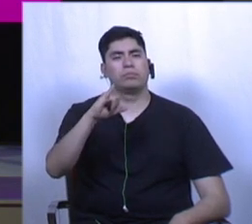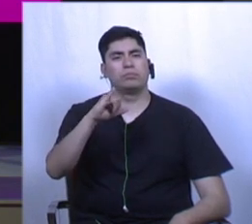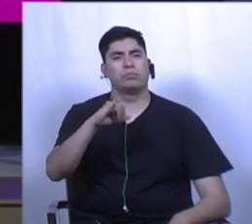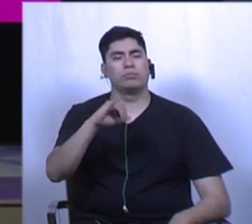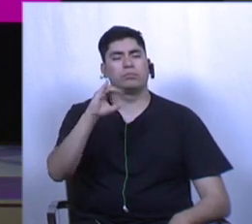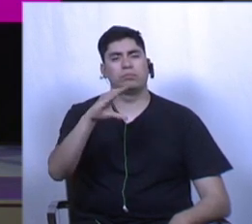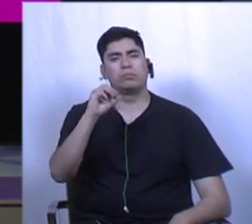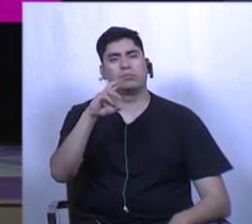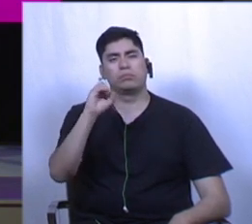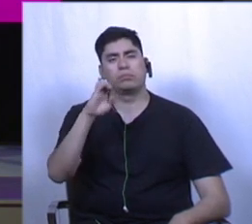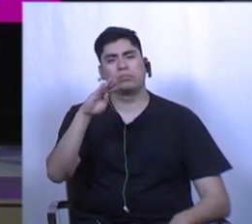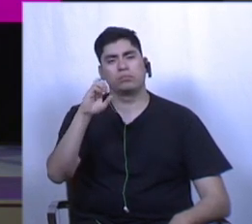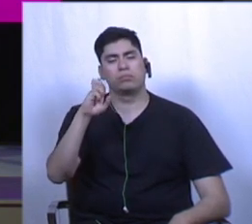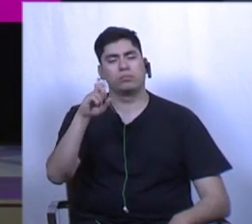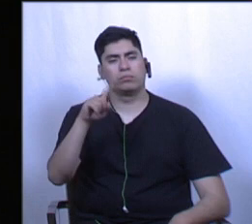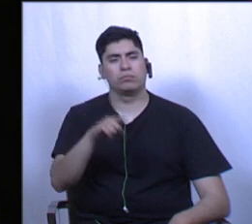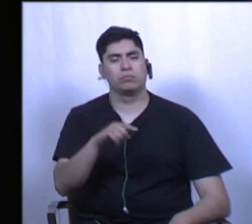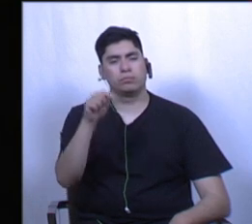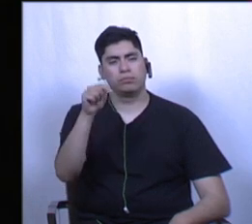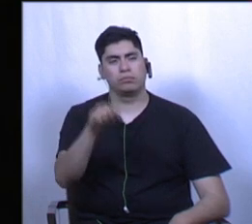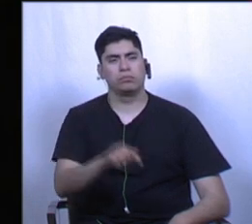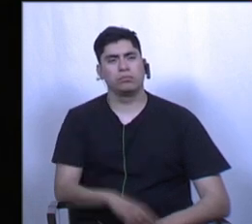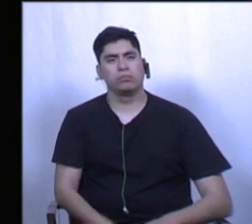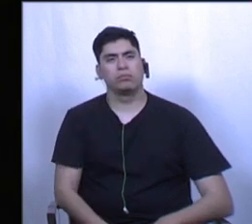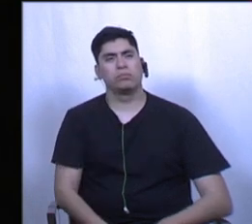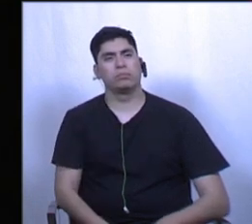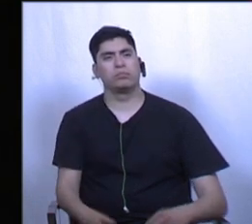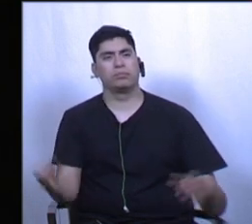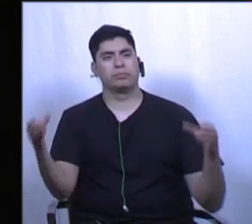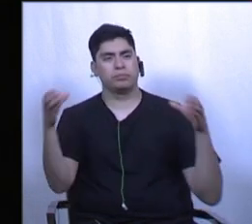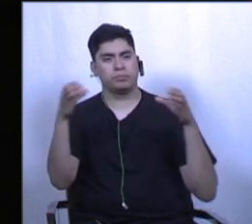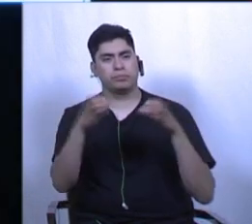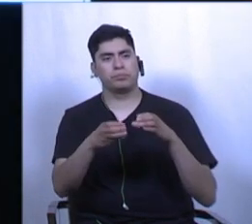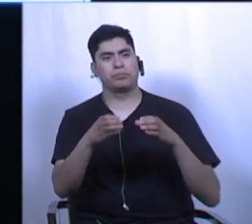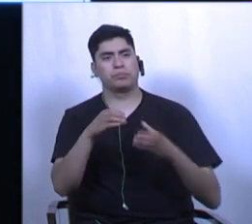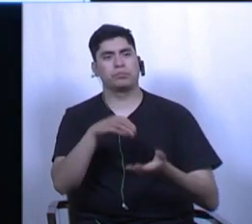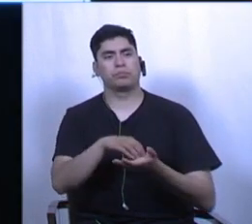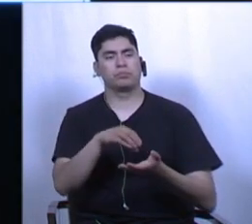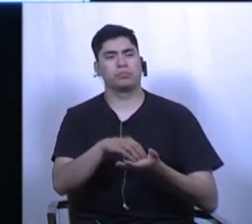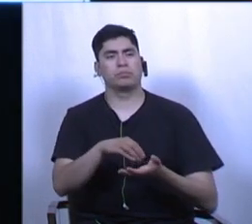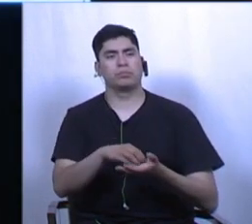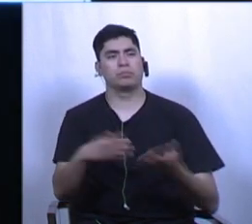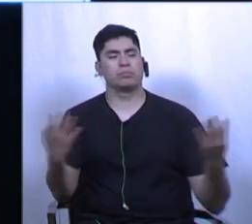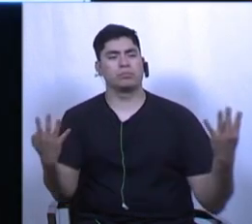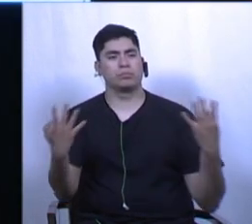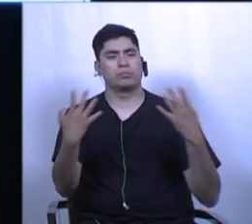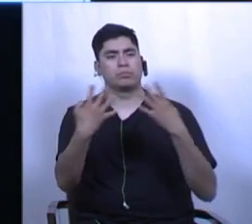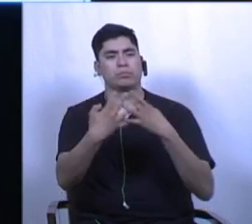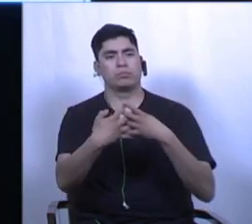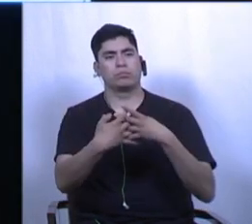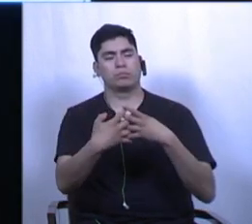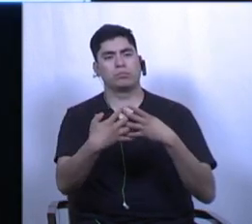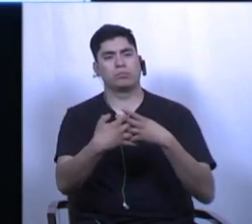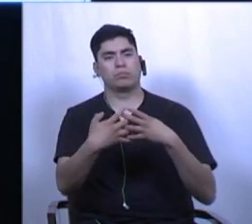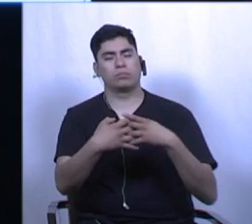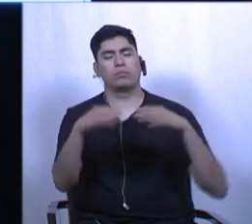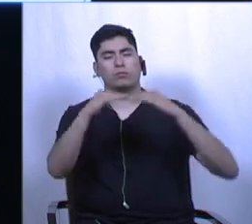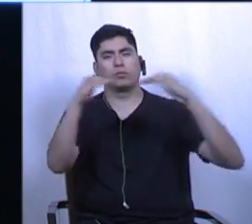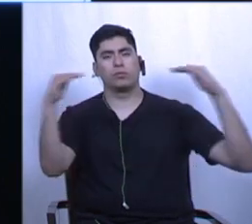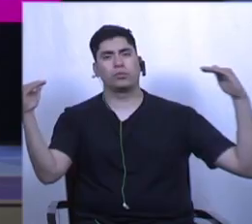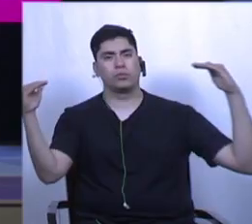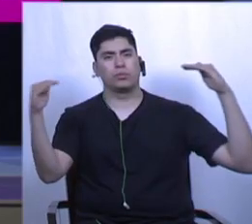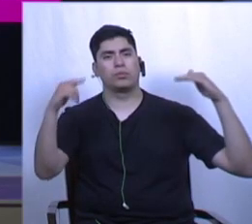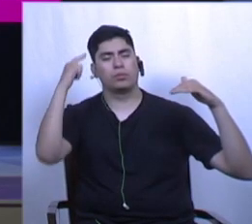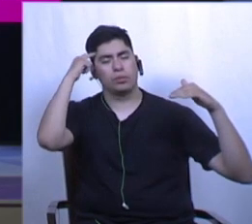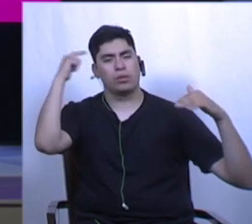futuro. Esto de acá es parte de la red de horizontes de inteligencia artificial